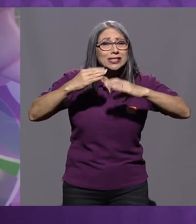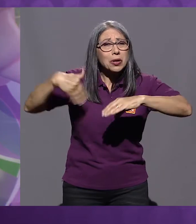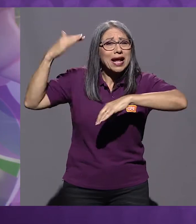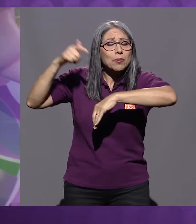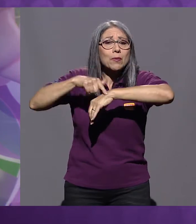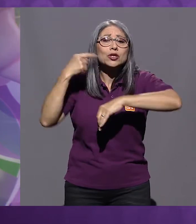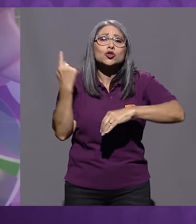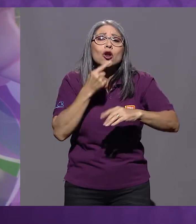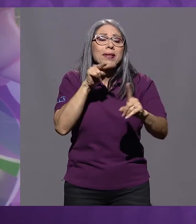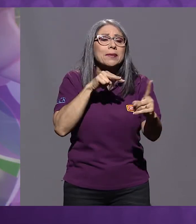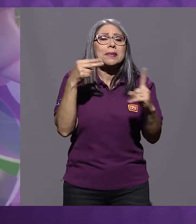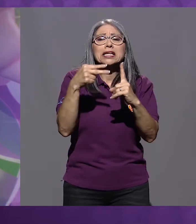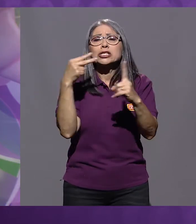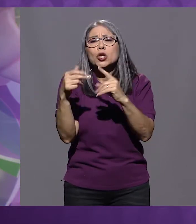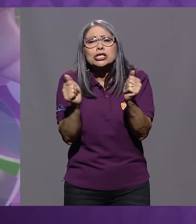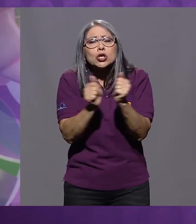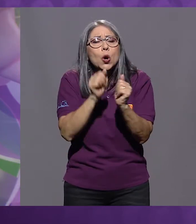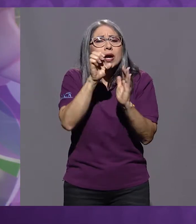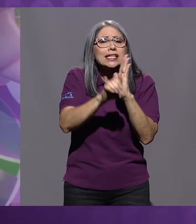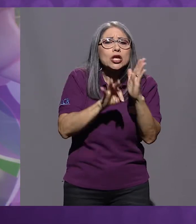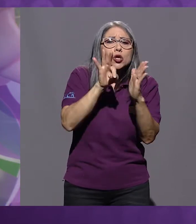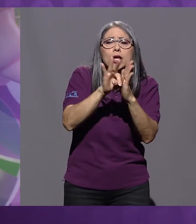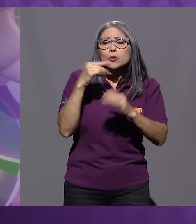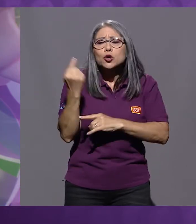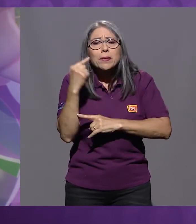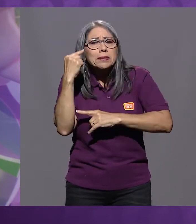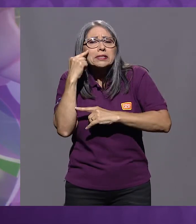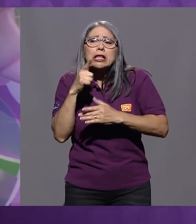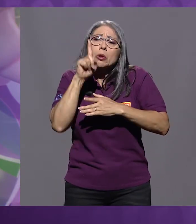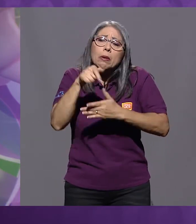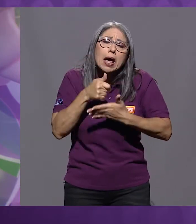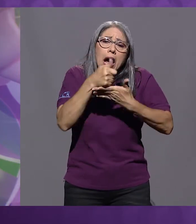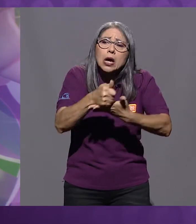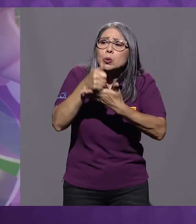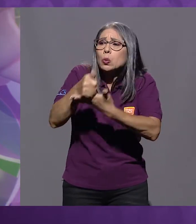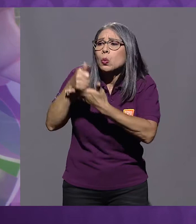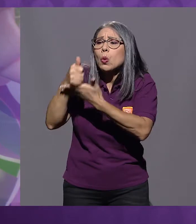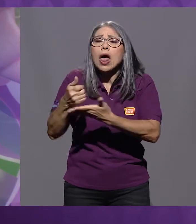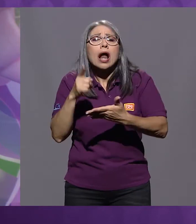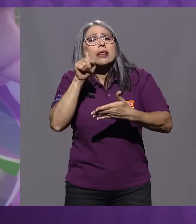estaba plagado de visiones estereotipadas y asistencialistas con respecto a